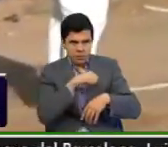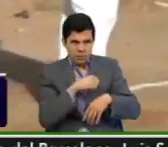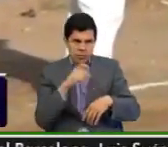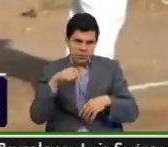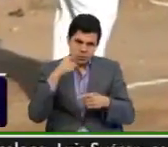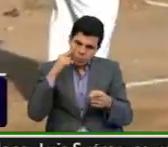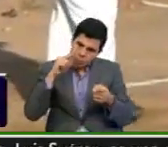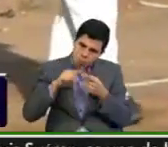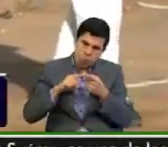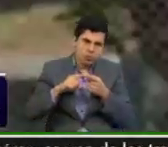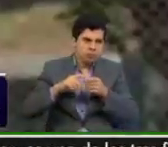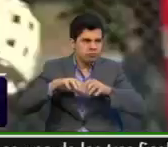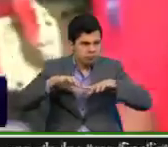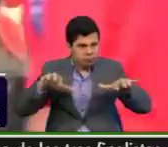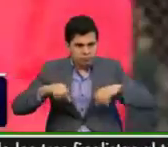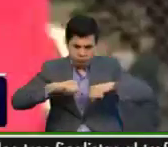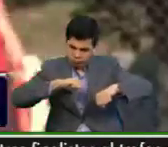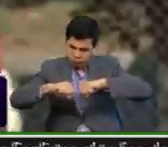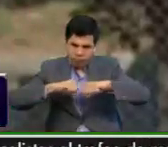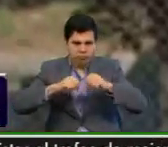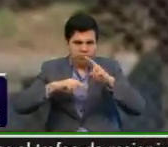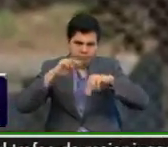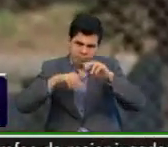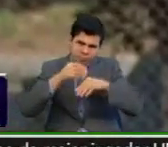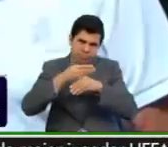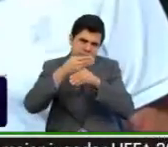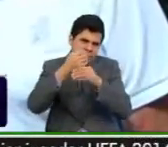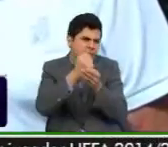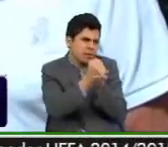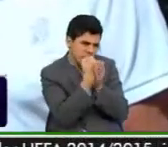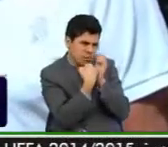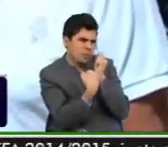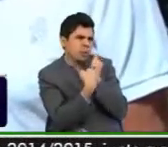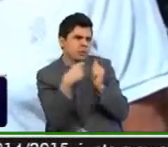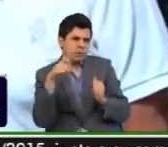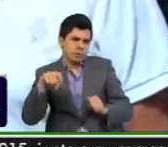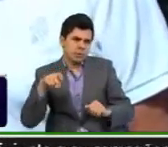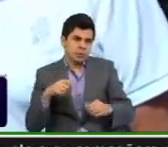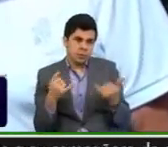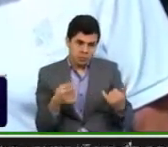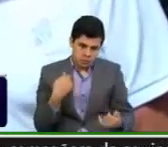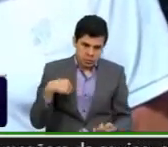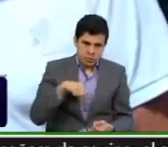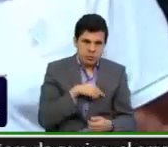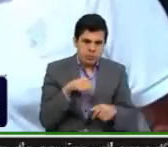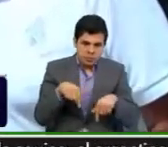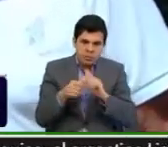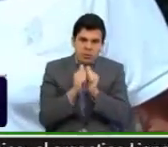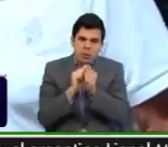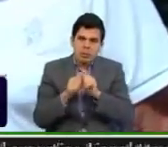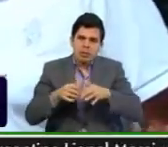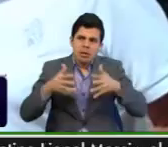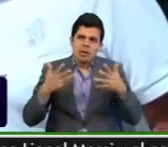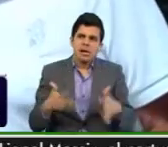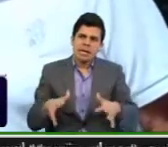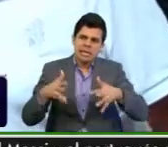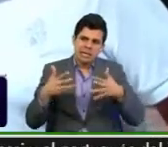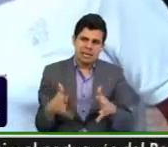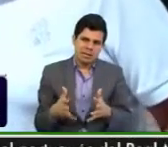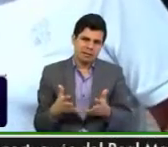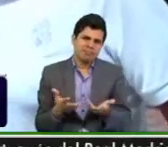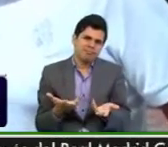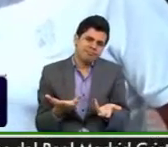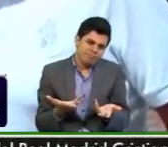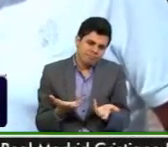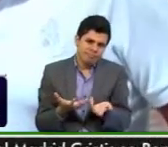el apoyo para la construcción del escenario. El deporte que lo estamos trabajando a media, pero pedimos a